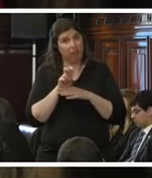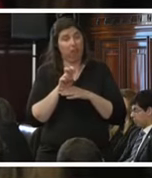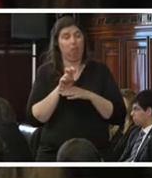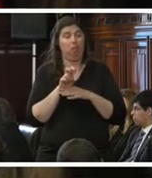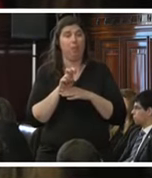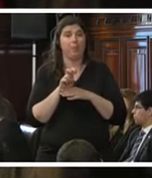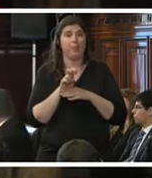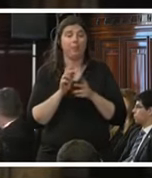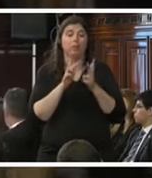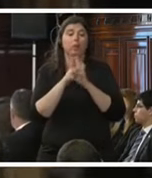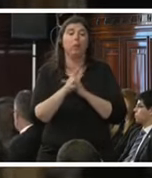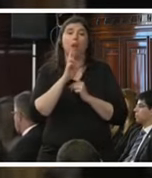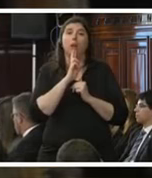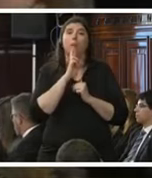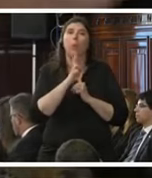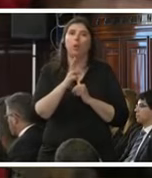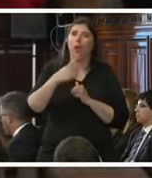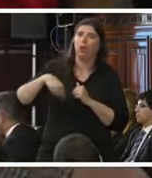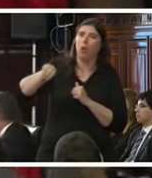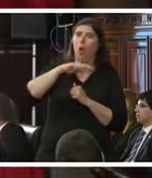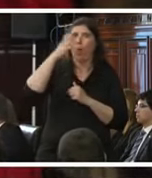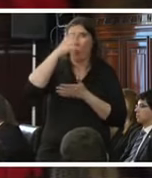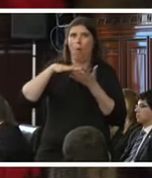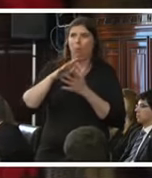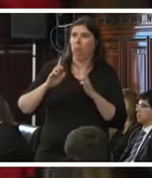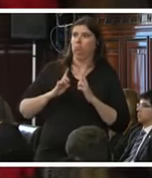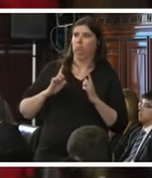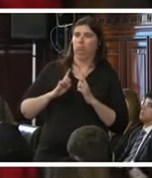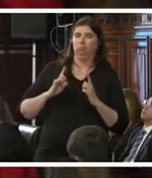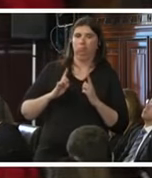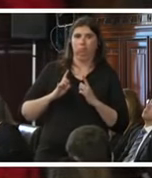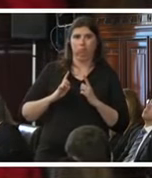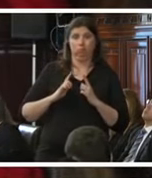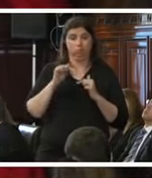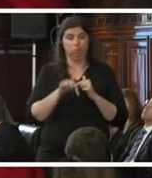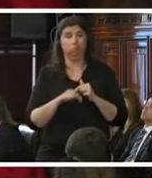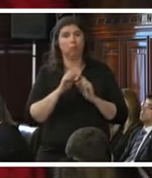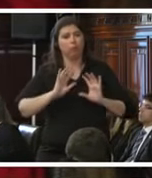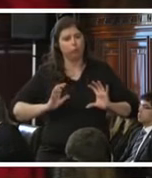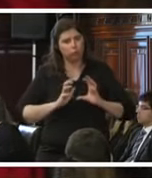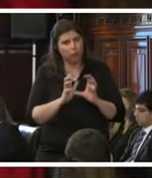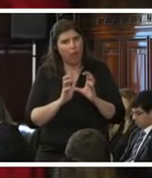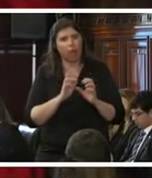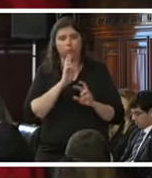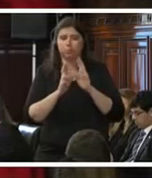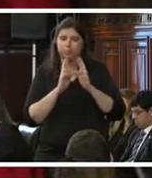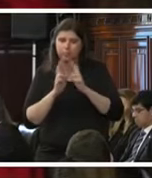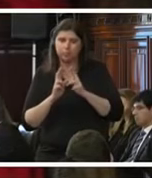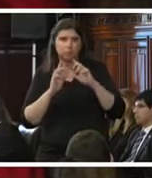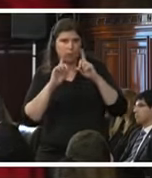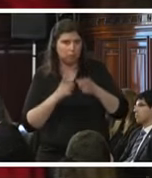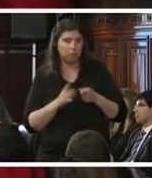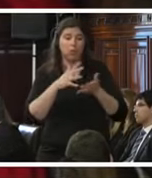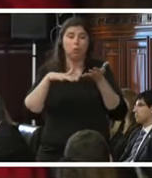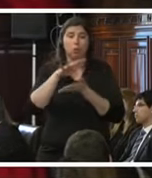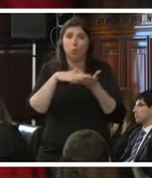respuesta que la ciudadanía está esperando y apuesta a la capacitación constante de sus funcionarios. Y en las zonas donde aún no se